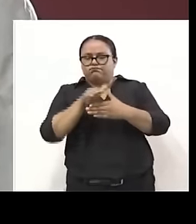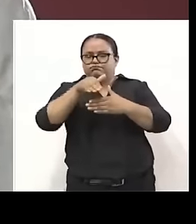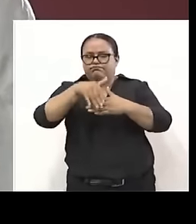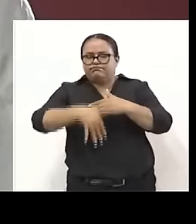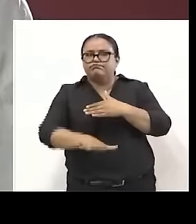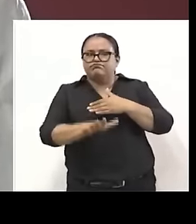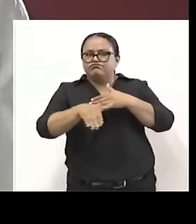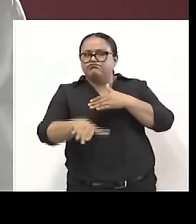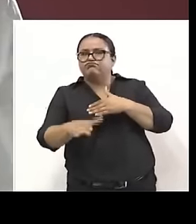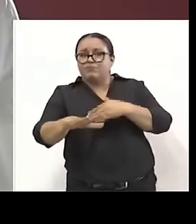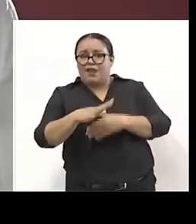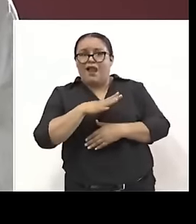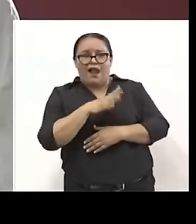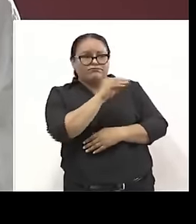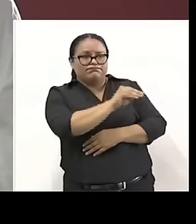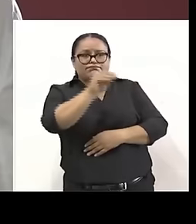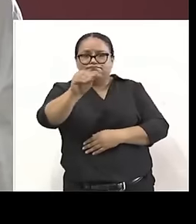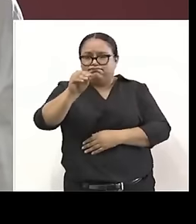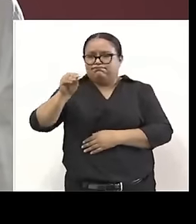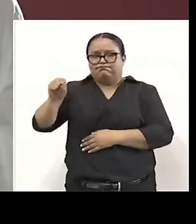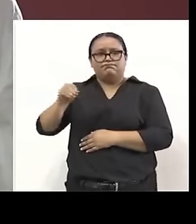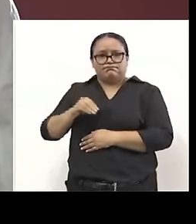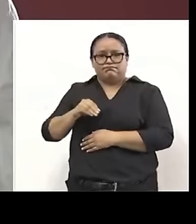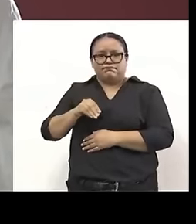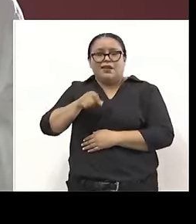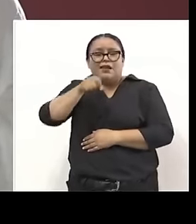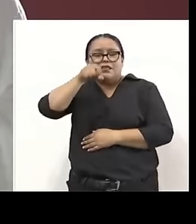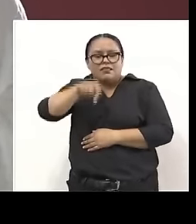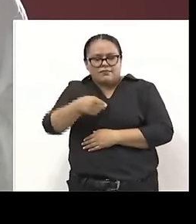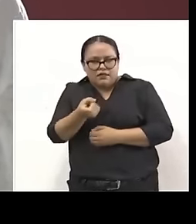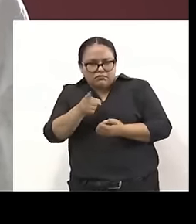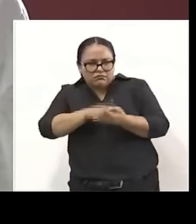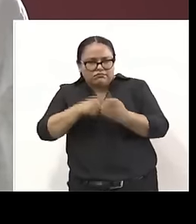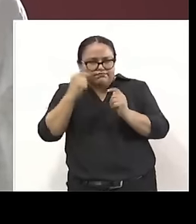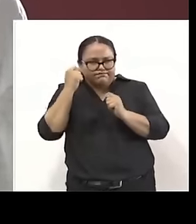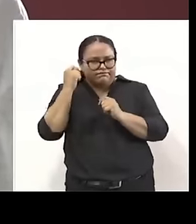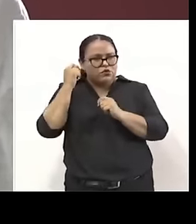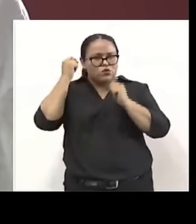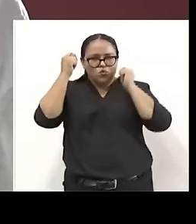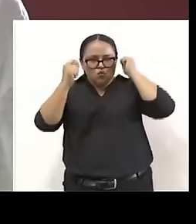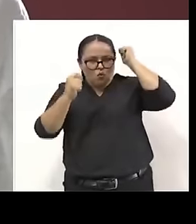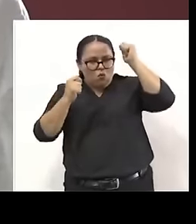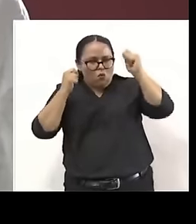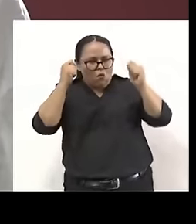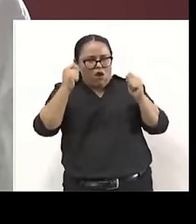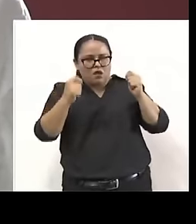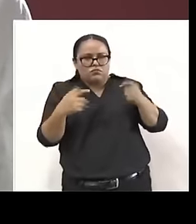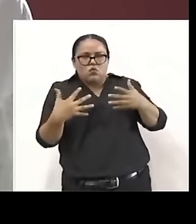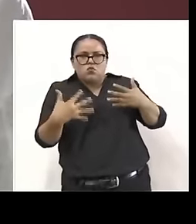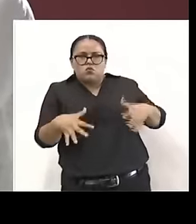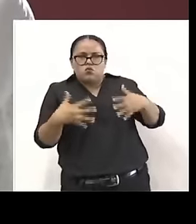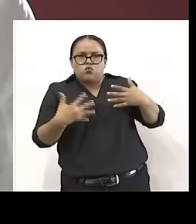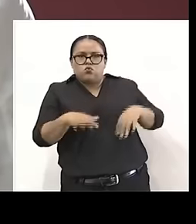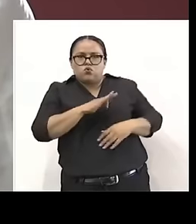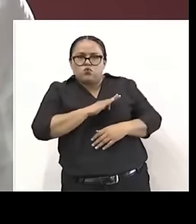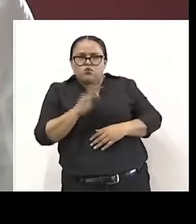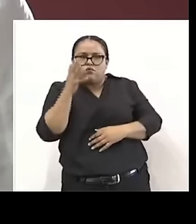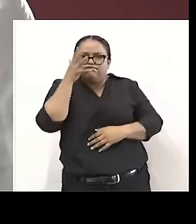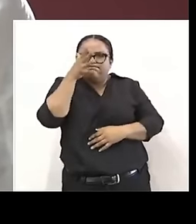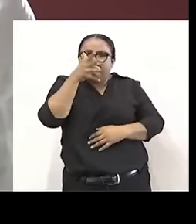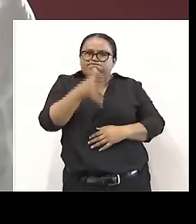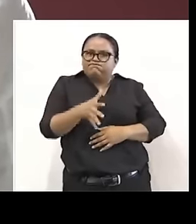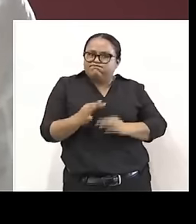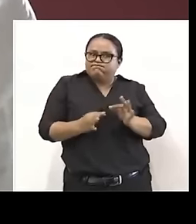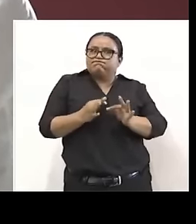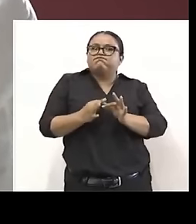necesario tener la respuesta la antítesis tener el derecho de réplica ante tanta